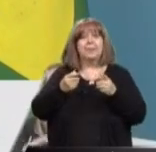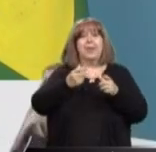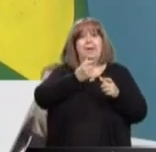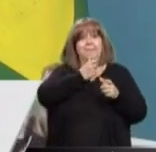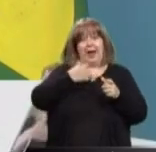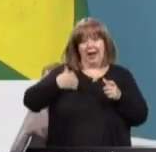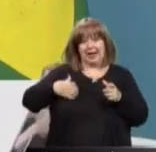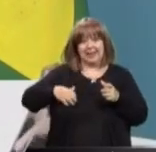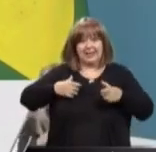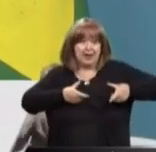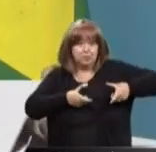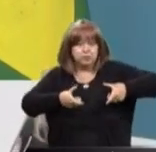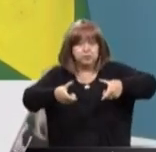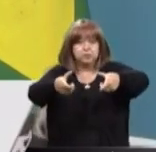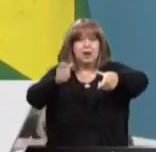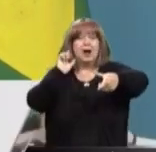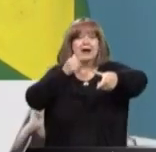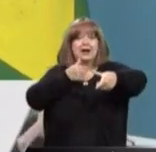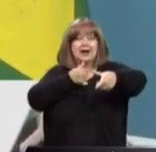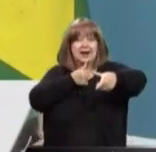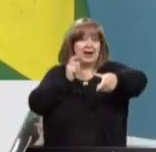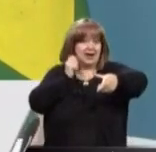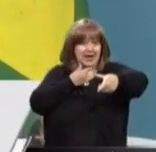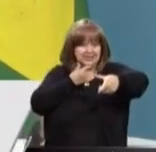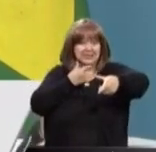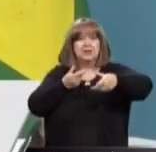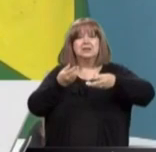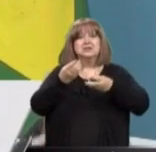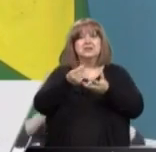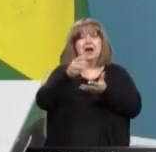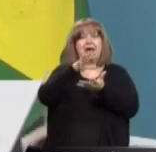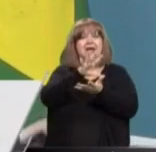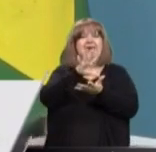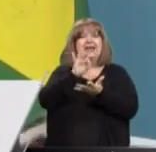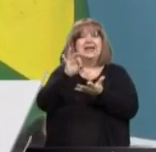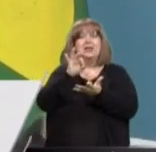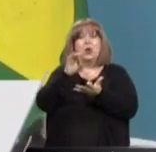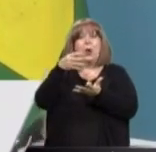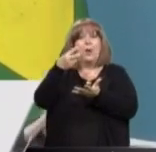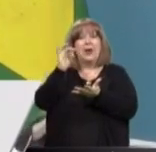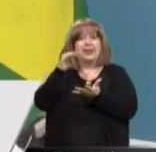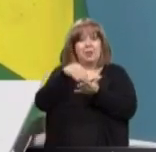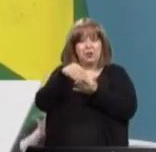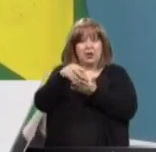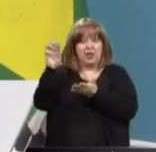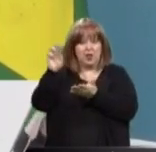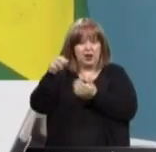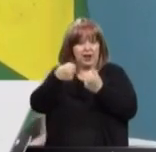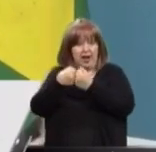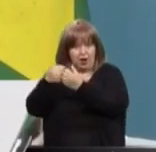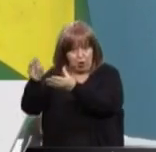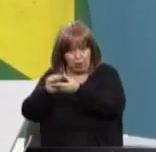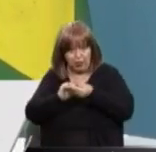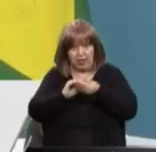tenemos preacordado con la CAF un financiamiento de 520 millones de dólares, tenemos acordado con